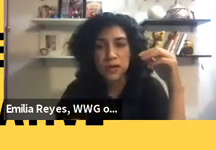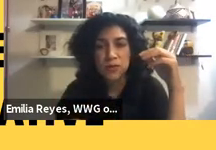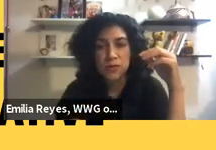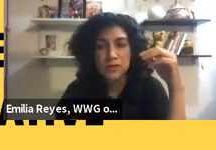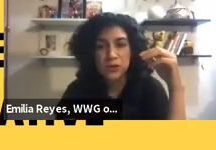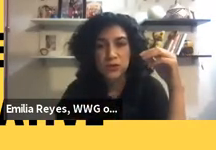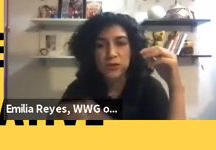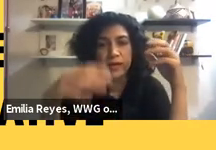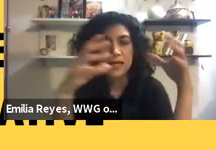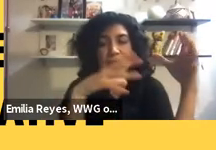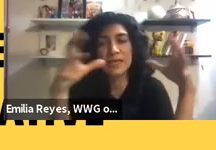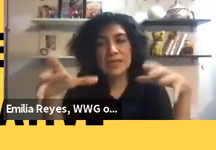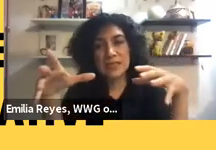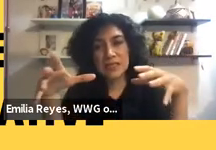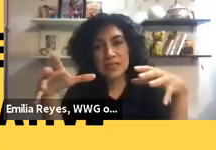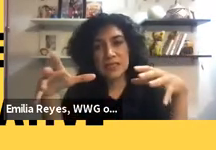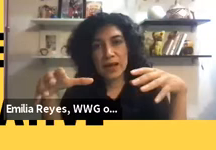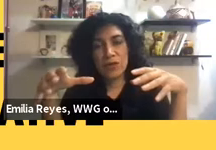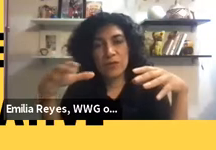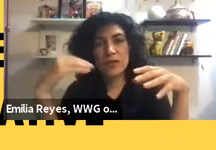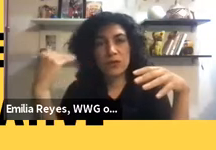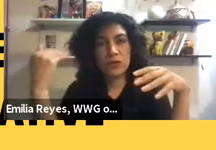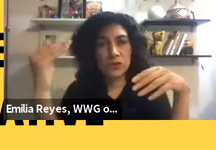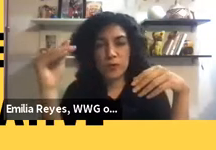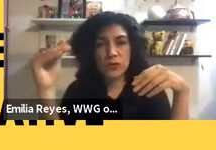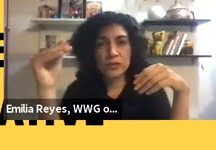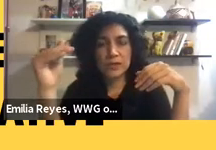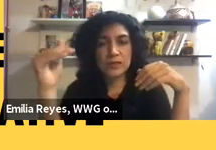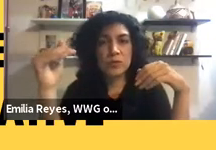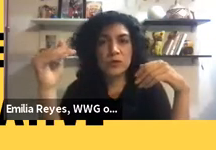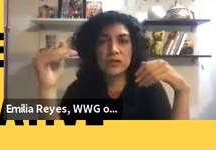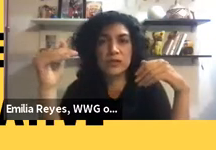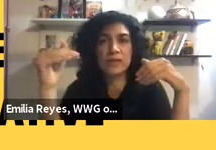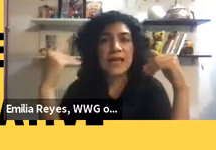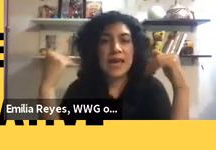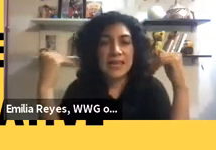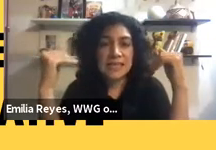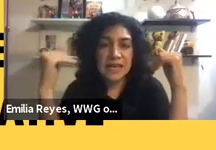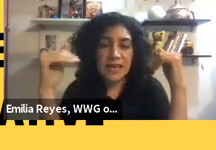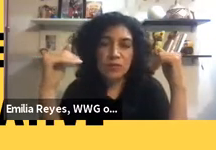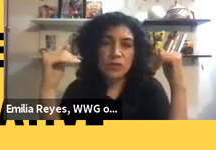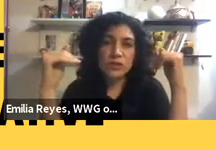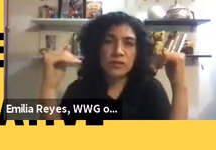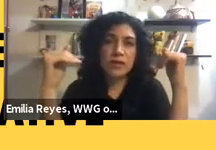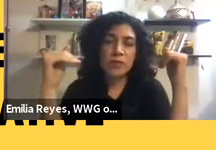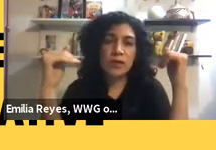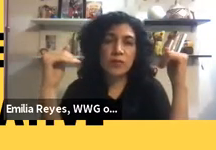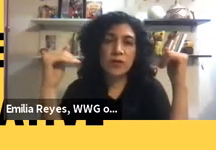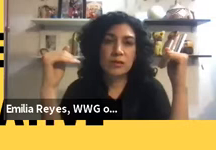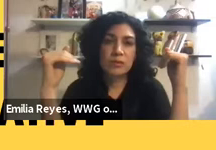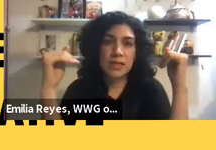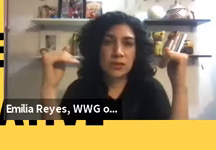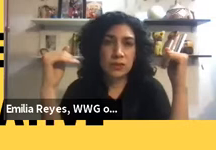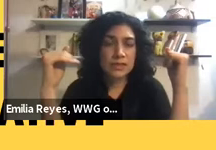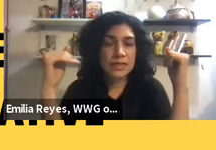con una conversación sobre las medidas de respuesta para COVID, todos los apoyos y estímulos que vienen, y desde ahí hemos dicho también que, por ejemplo,